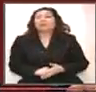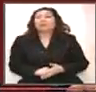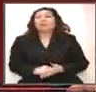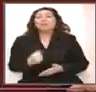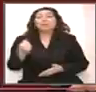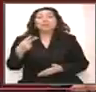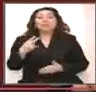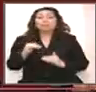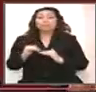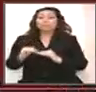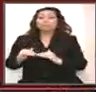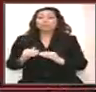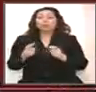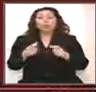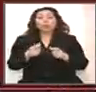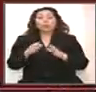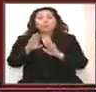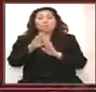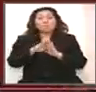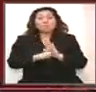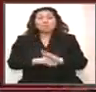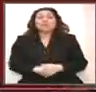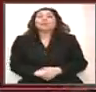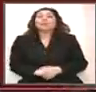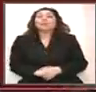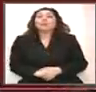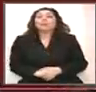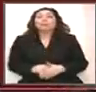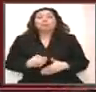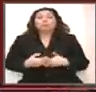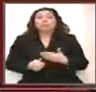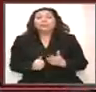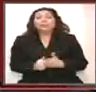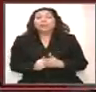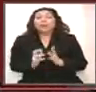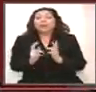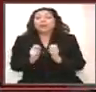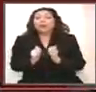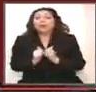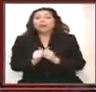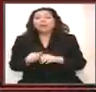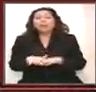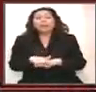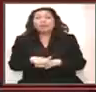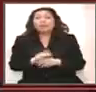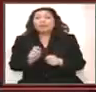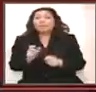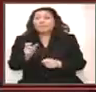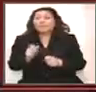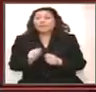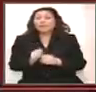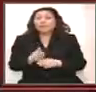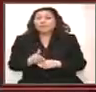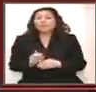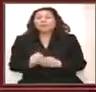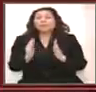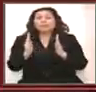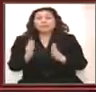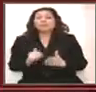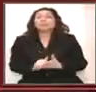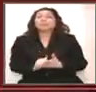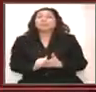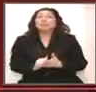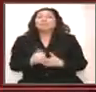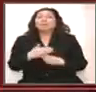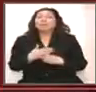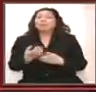El segundo lineamiento es el control y reducción de las situaciones de vulnerabilidad asociadas a la trata de personas a través de la atención efectiva